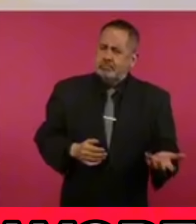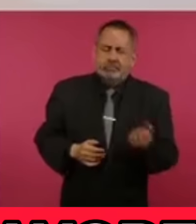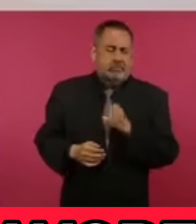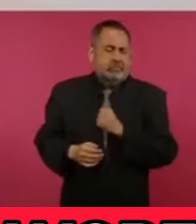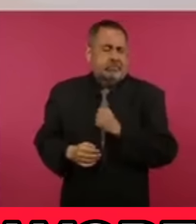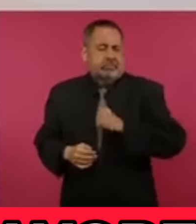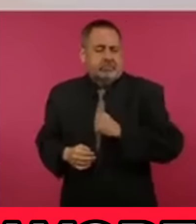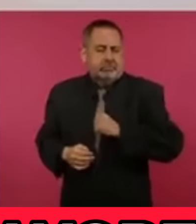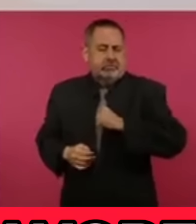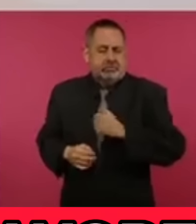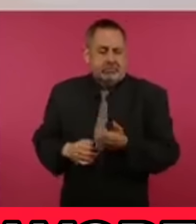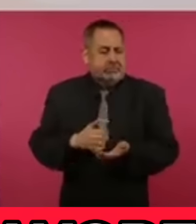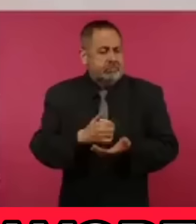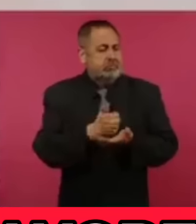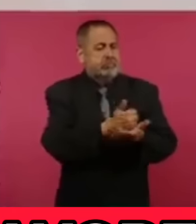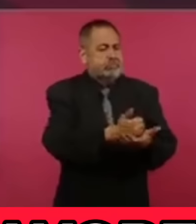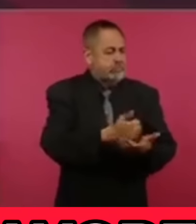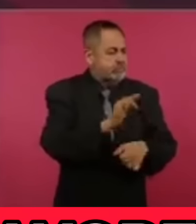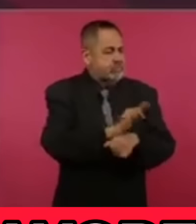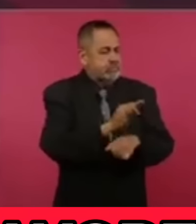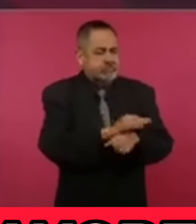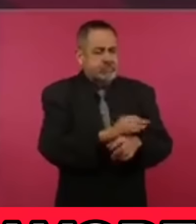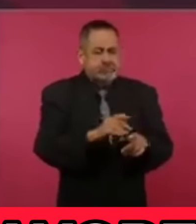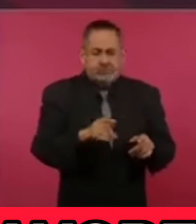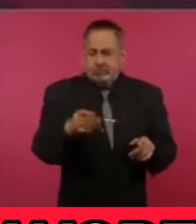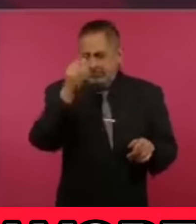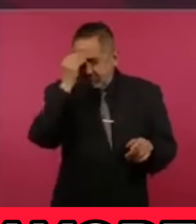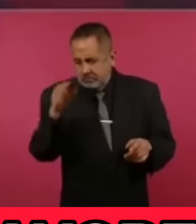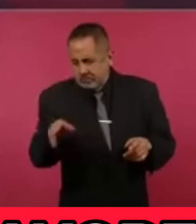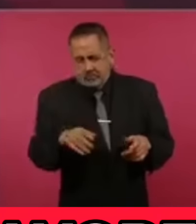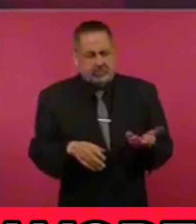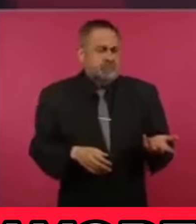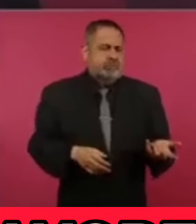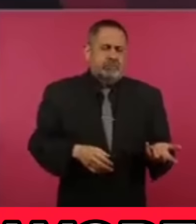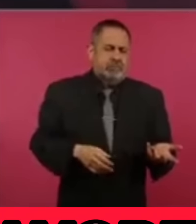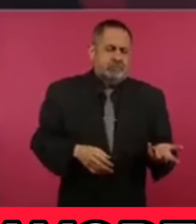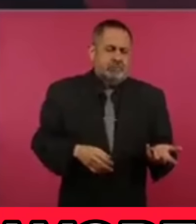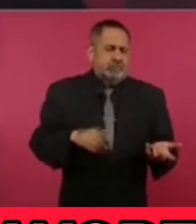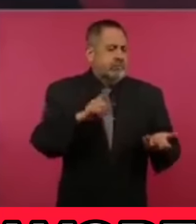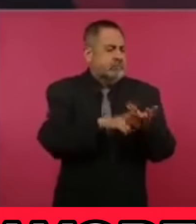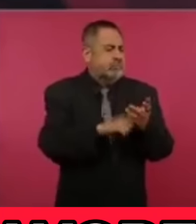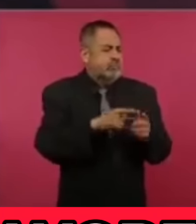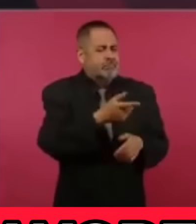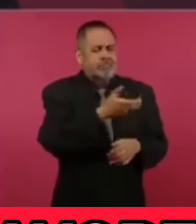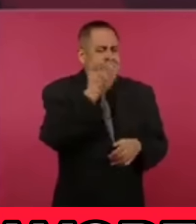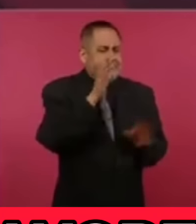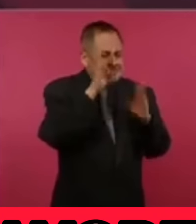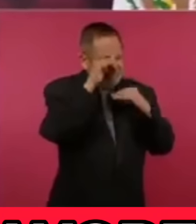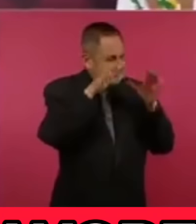y se está protegiendo sobre todo a gente muy conservadora,